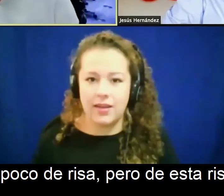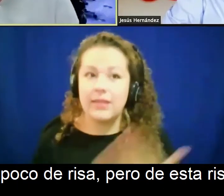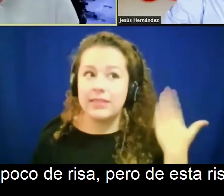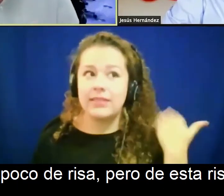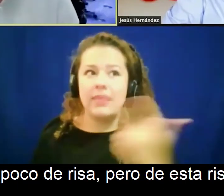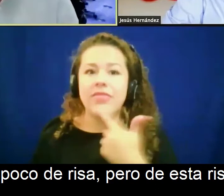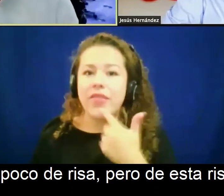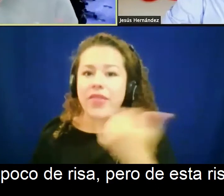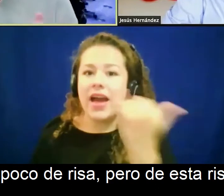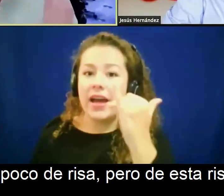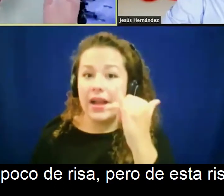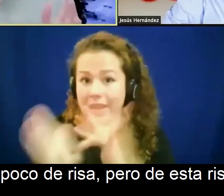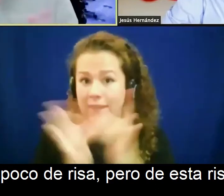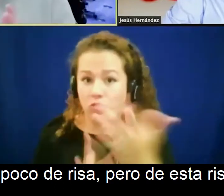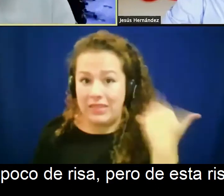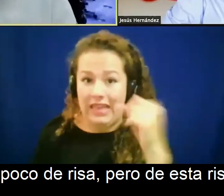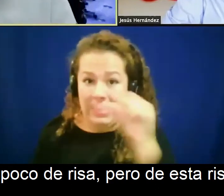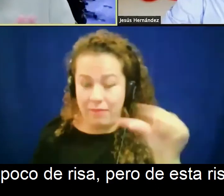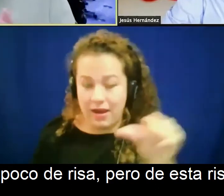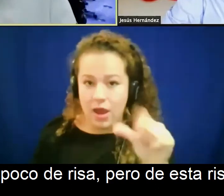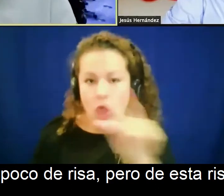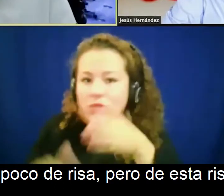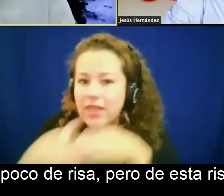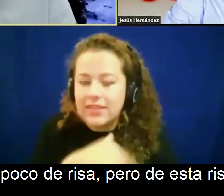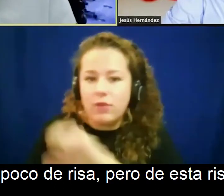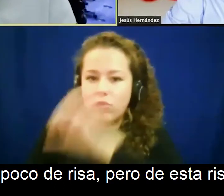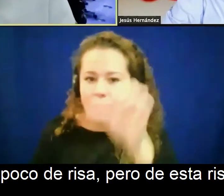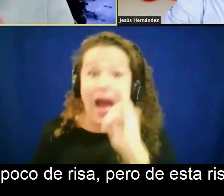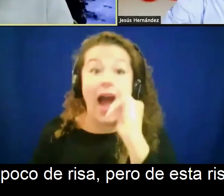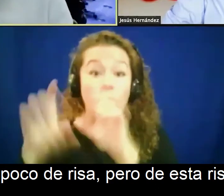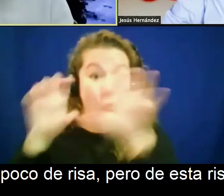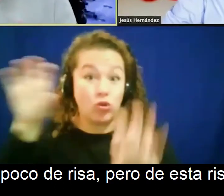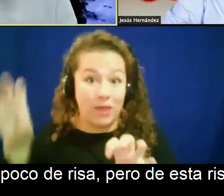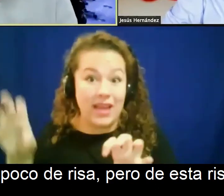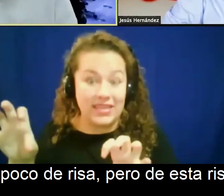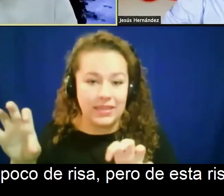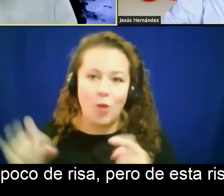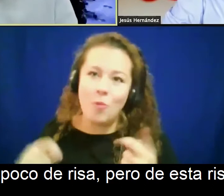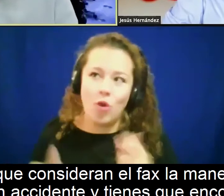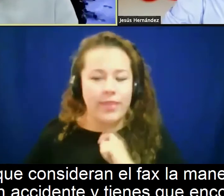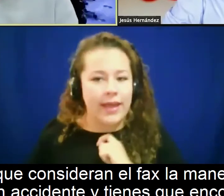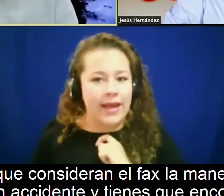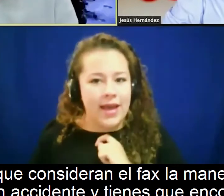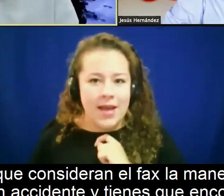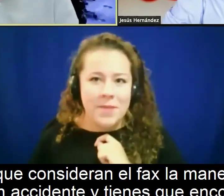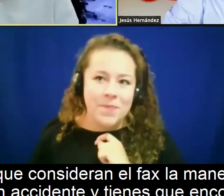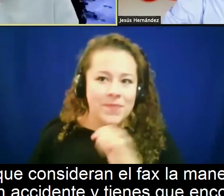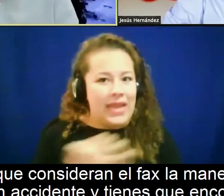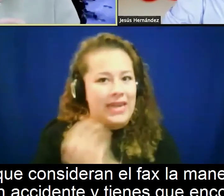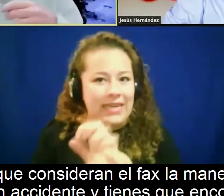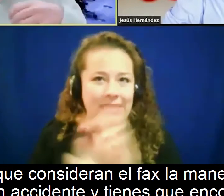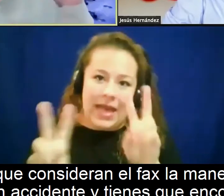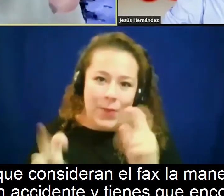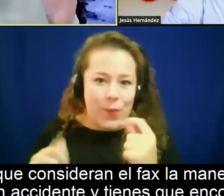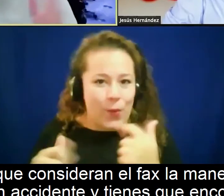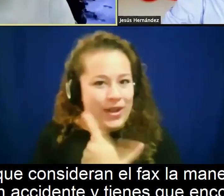en Europa. Y hay países que da un poco de risa, pero una risa de esta nerviosa pensarlo. Hay países que